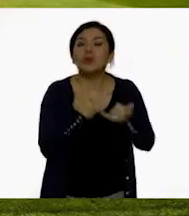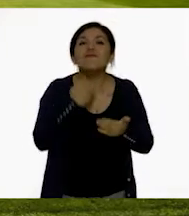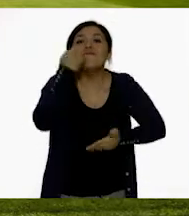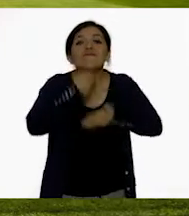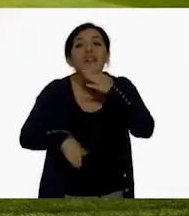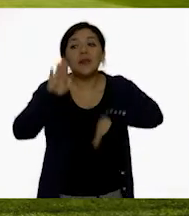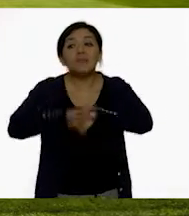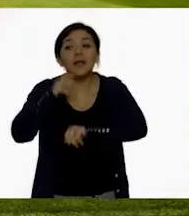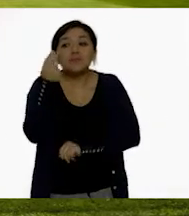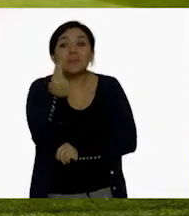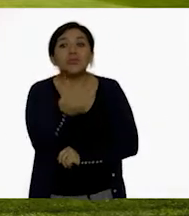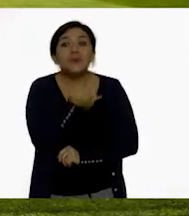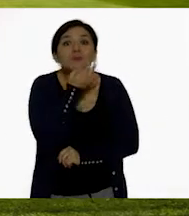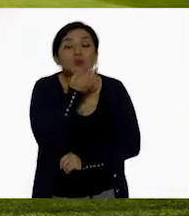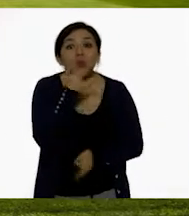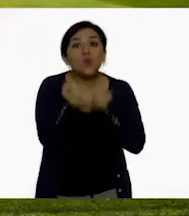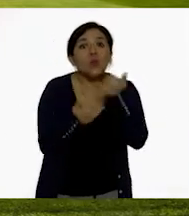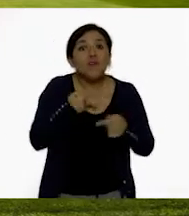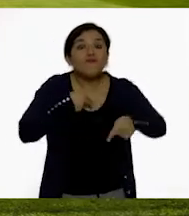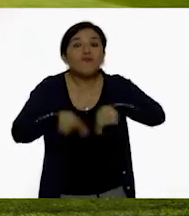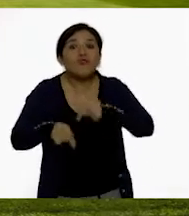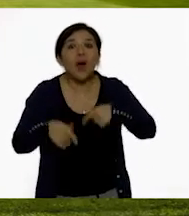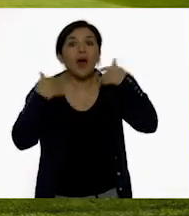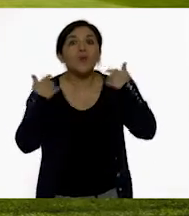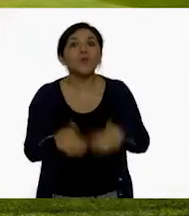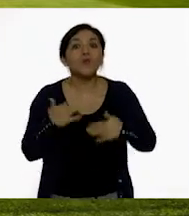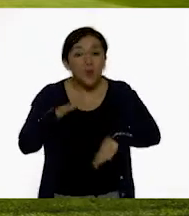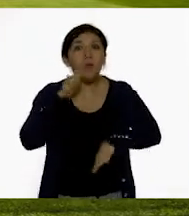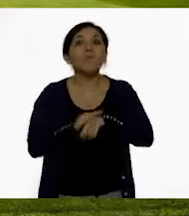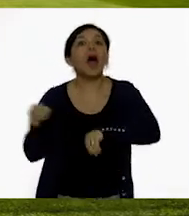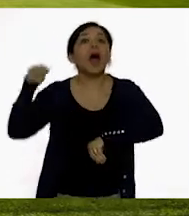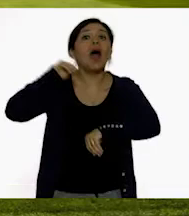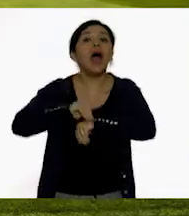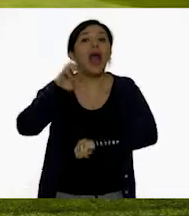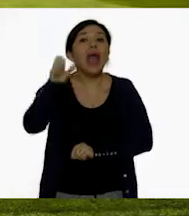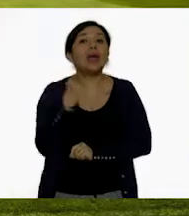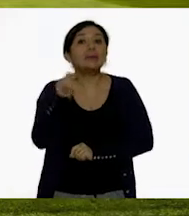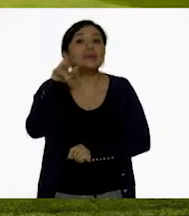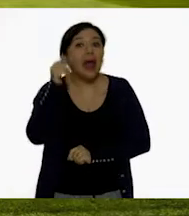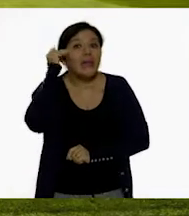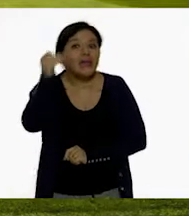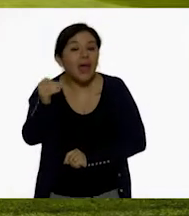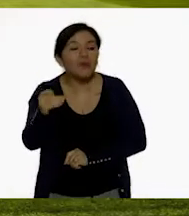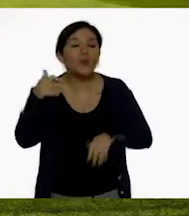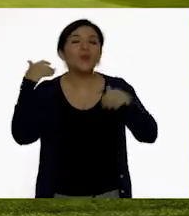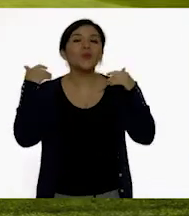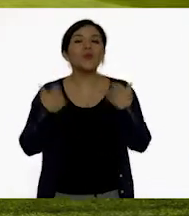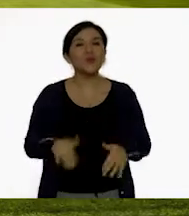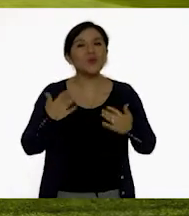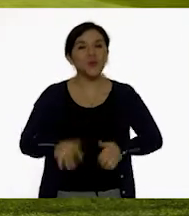faltan 25 minutos para el fin del partido. Más lo que agregue el señor árbitro.